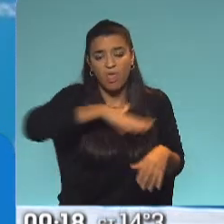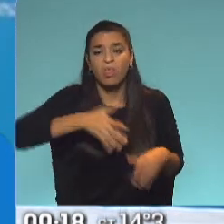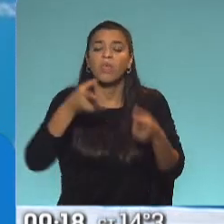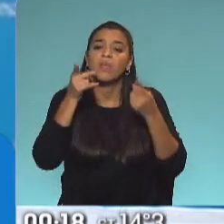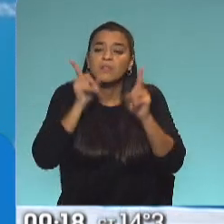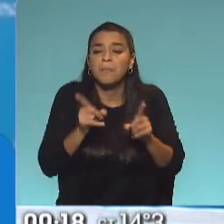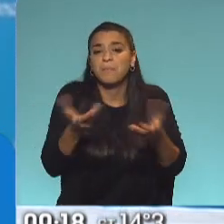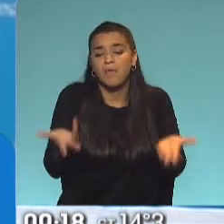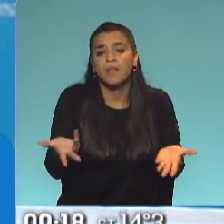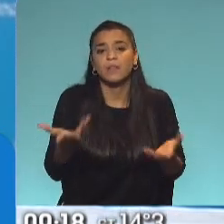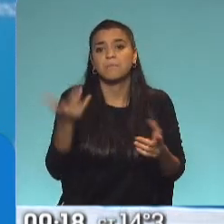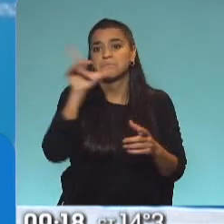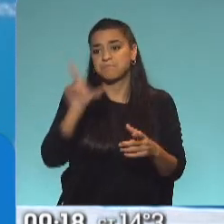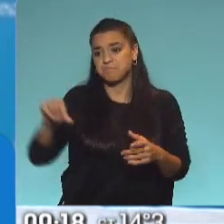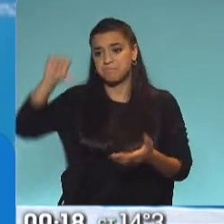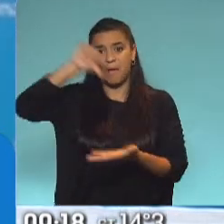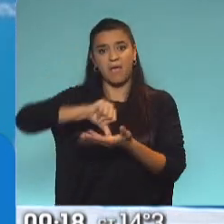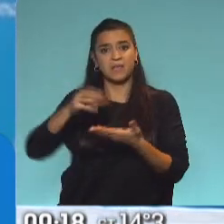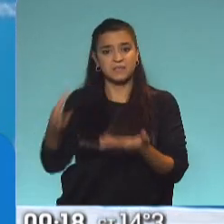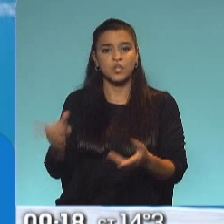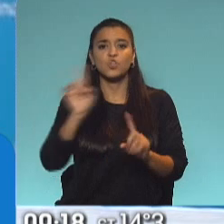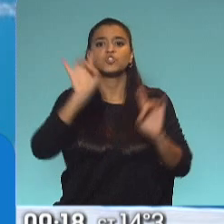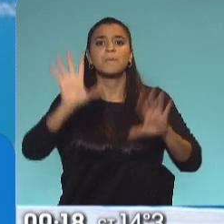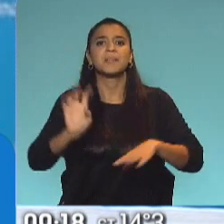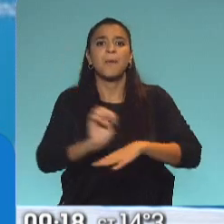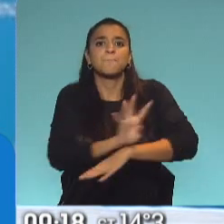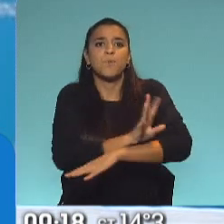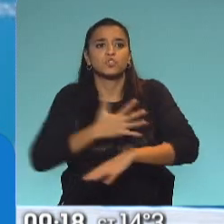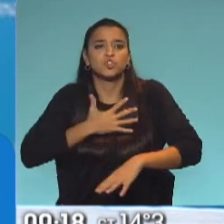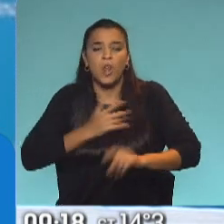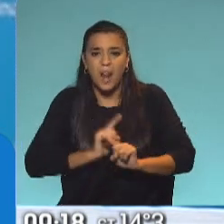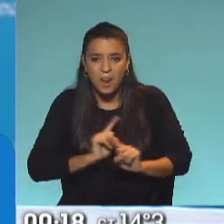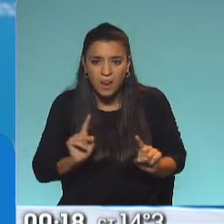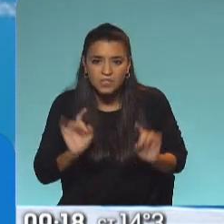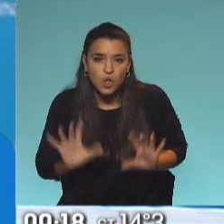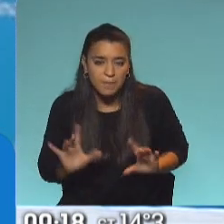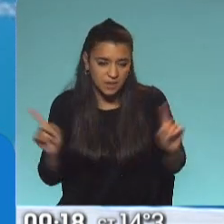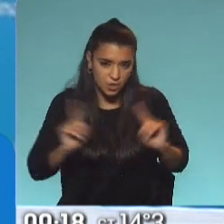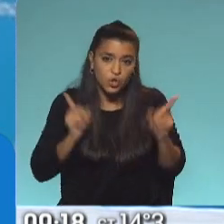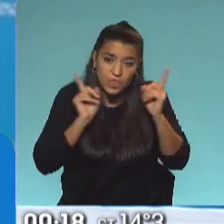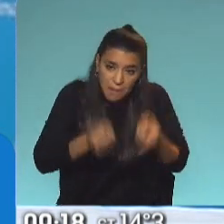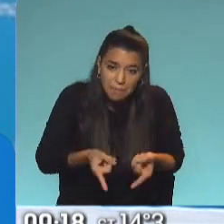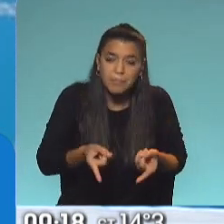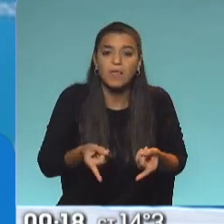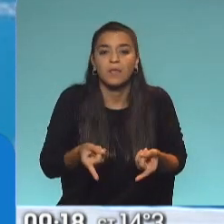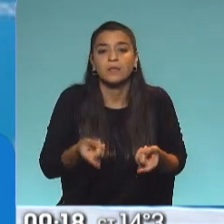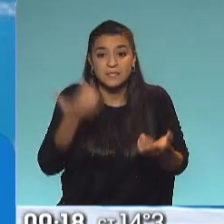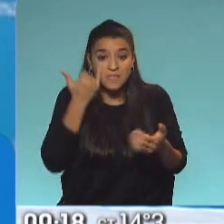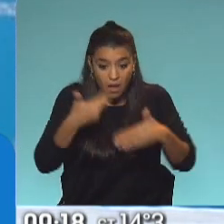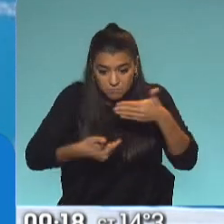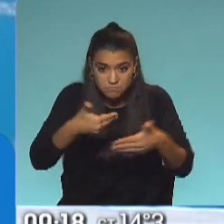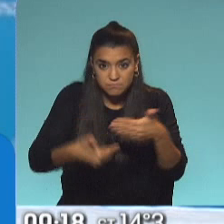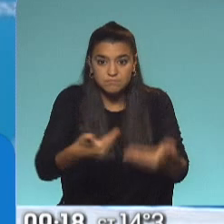también como como país no solamente desde lo emocional sino también vamos a estamos ya